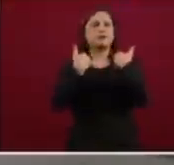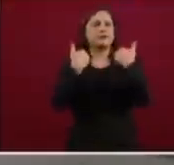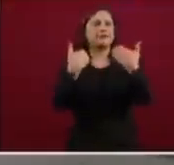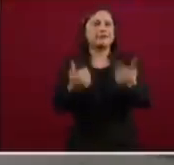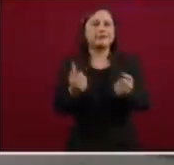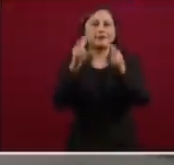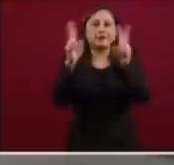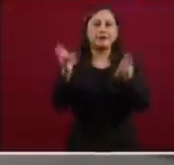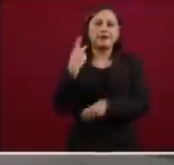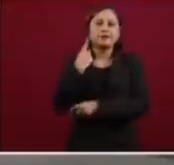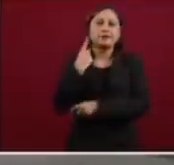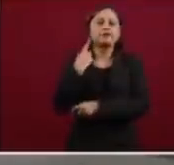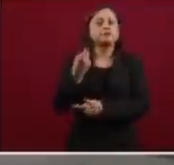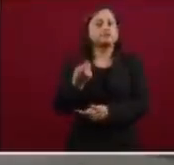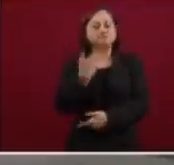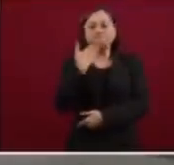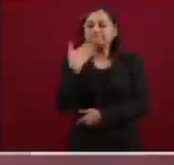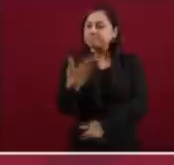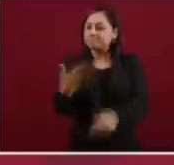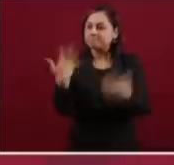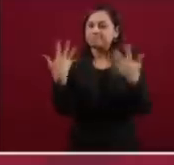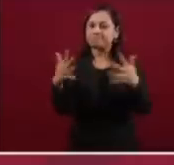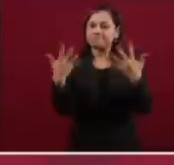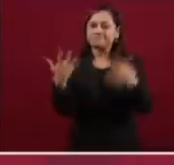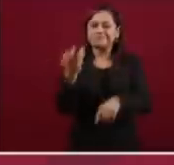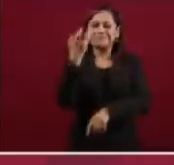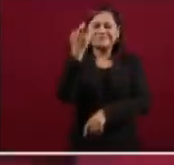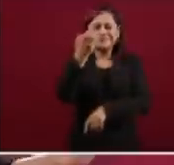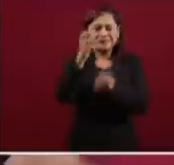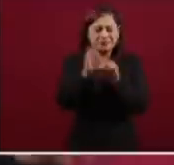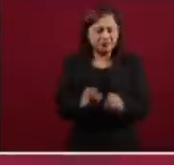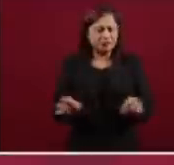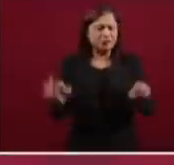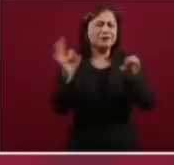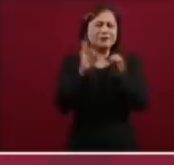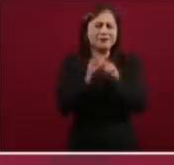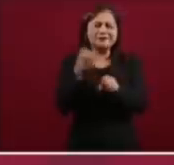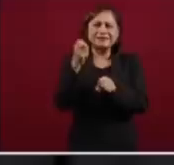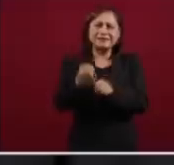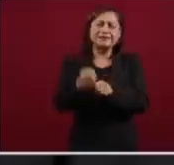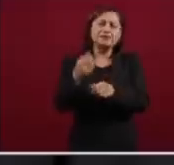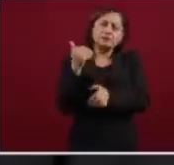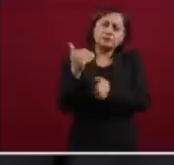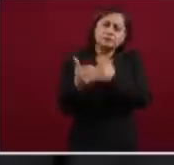eso es lo más importante es en lo que más hemos avanzado